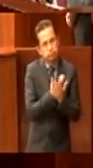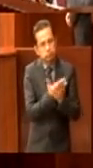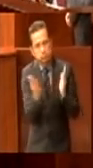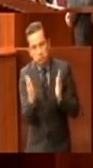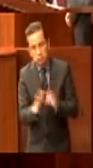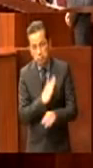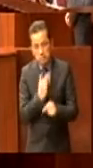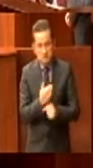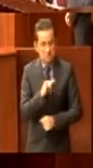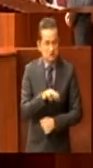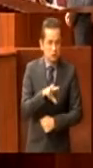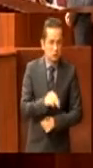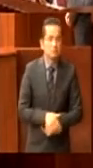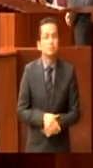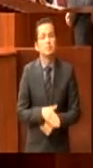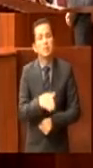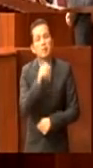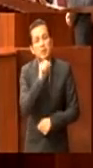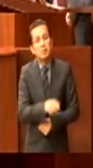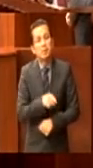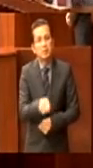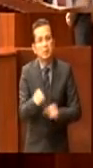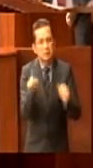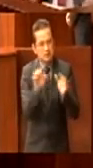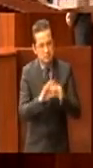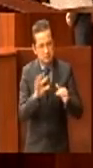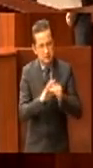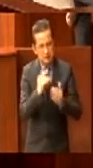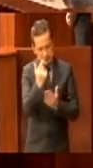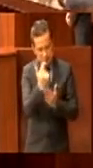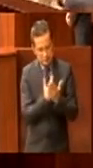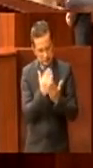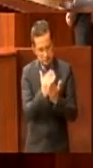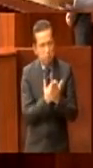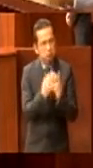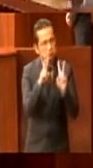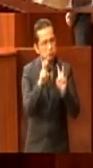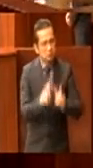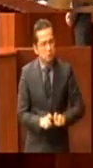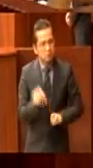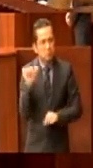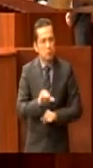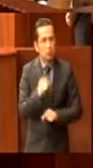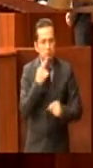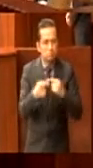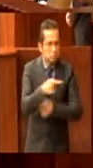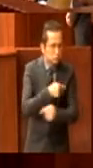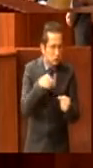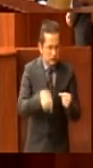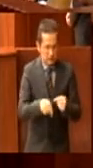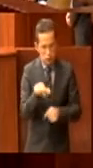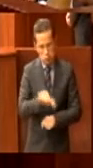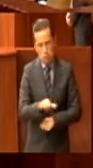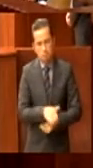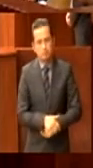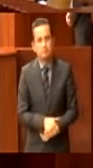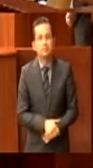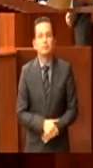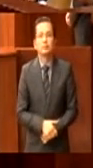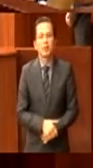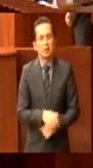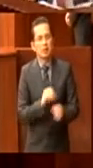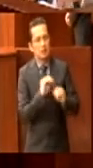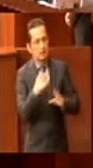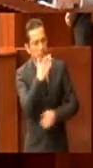y nos das cuenta con la lista de asuntos que tenemos en el orden del día para hoy conforme con sus instrucciones